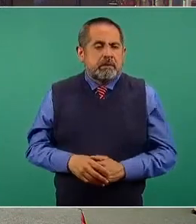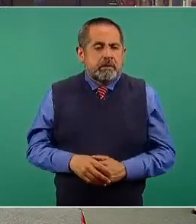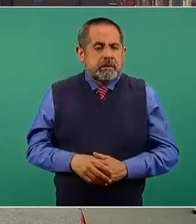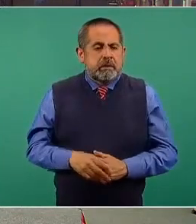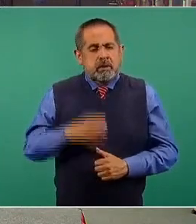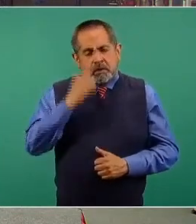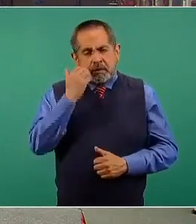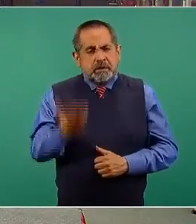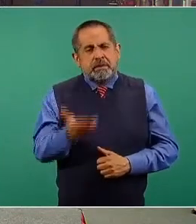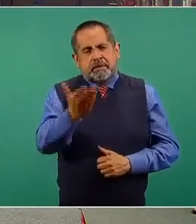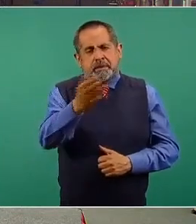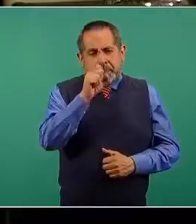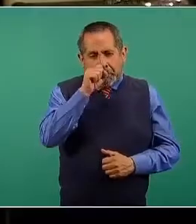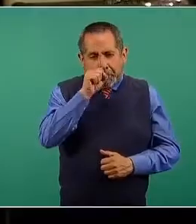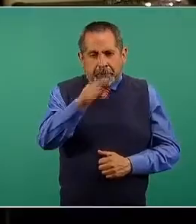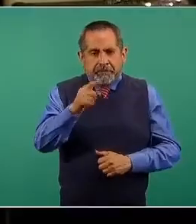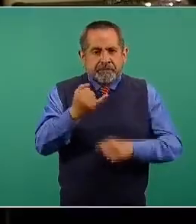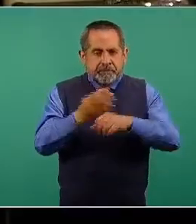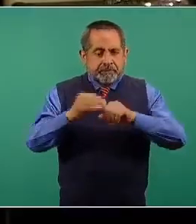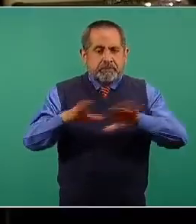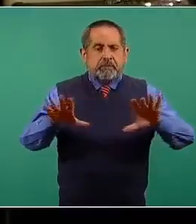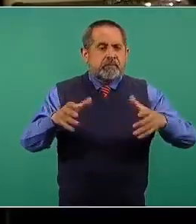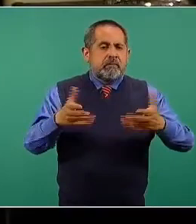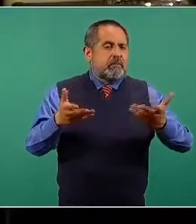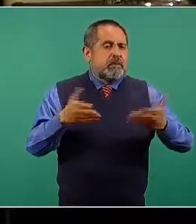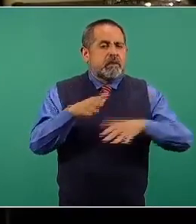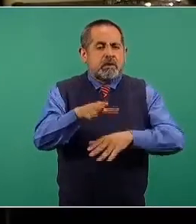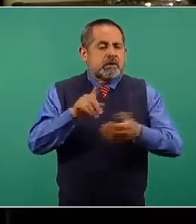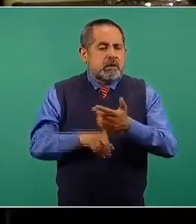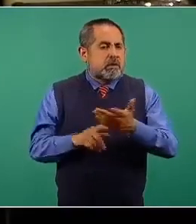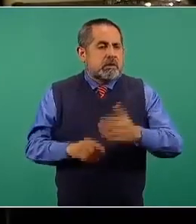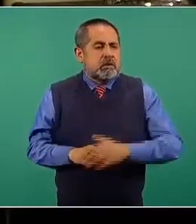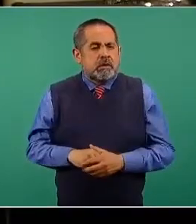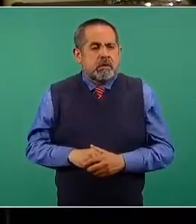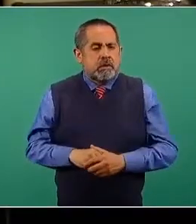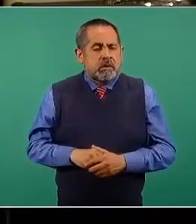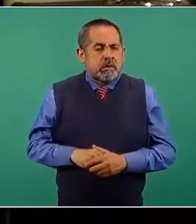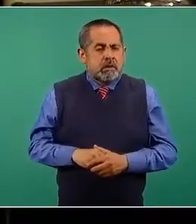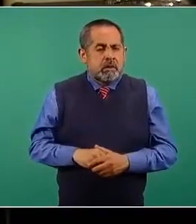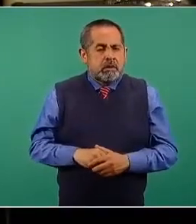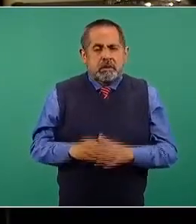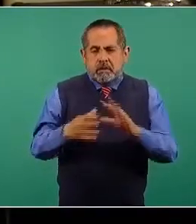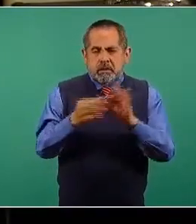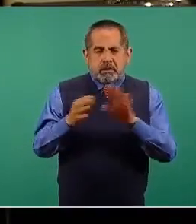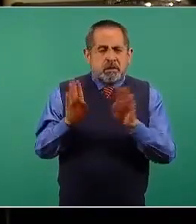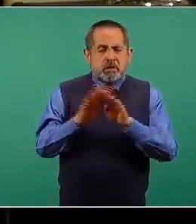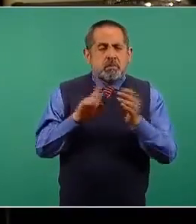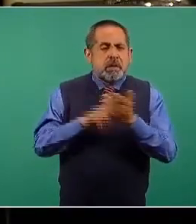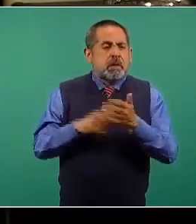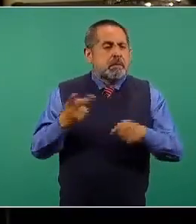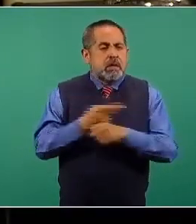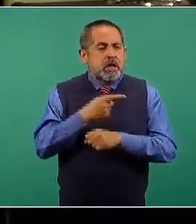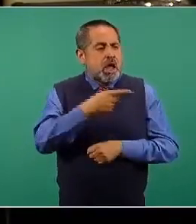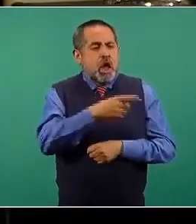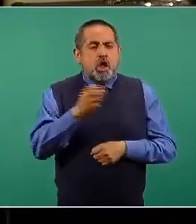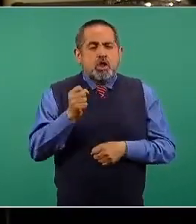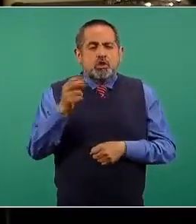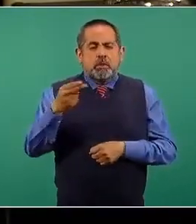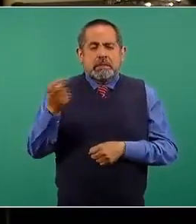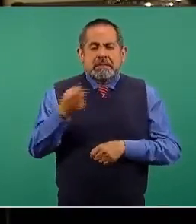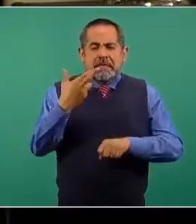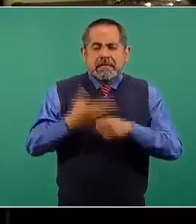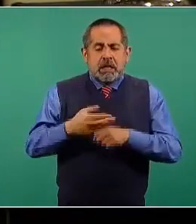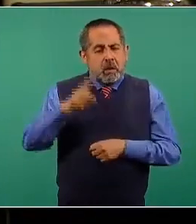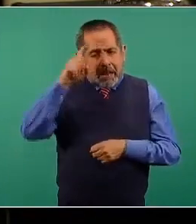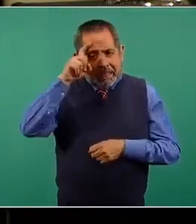Quisiera pedirles también información respecto al tratamiento que hubiera recibido el subsecretario